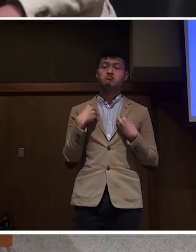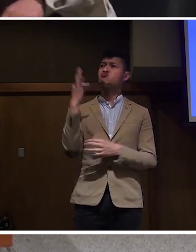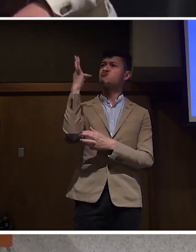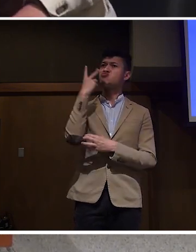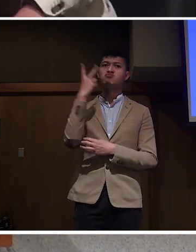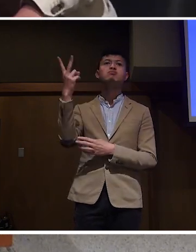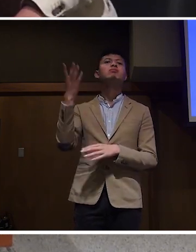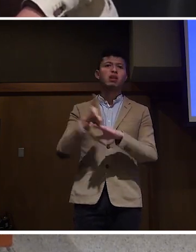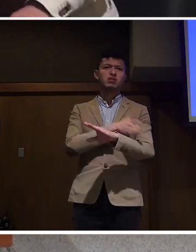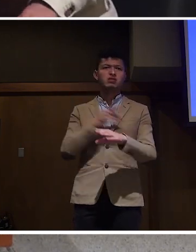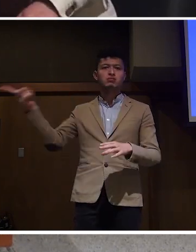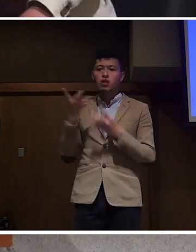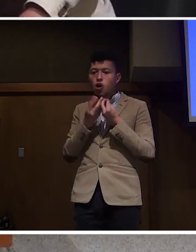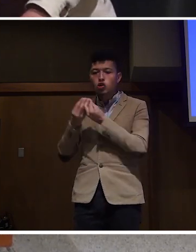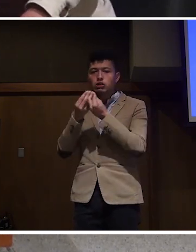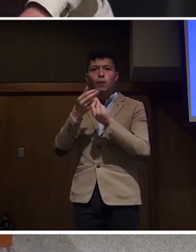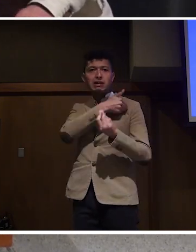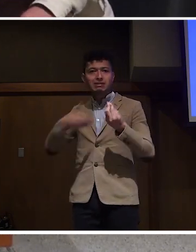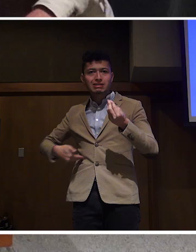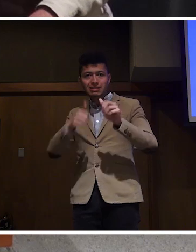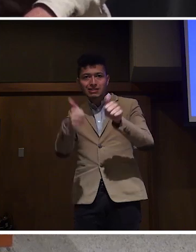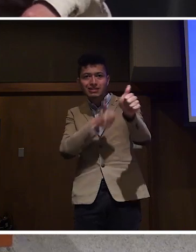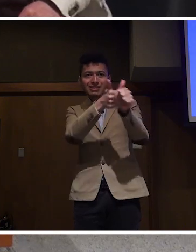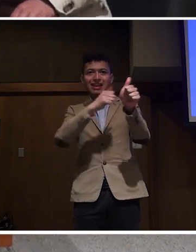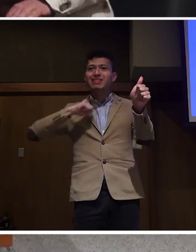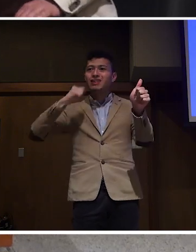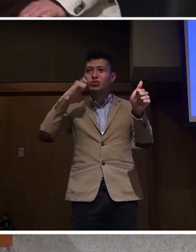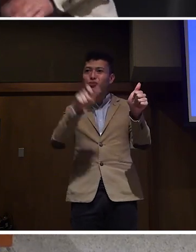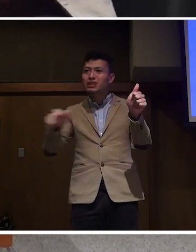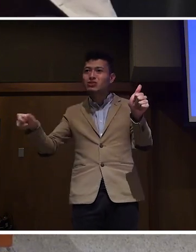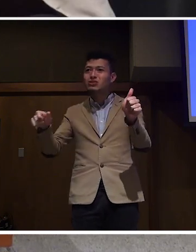consejero presidencial para los derechos humanos en la década del 90. Yo